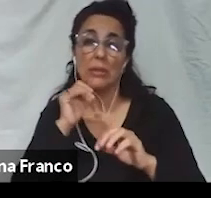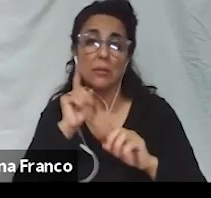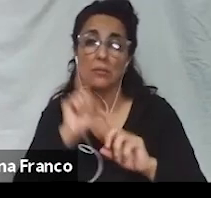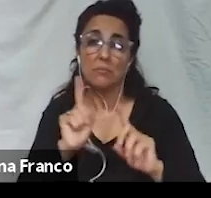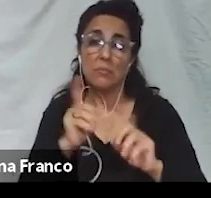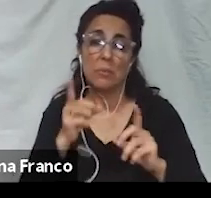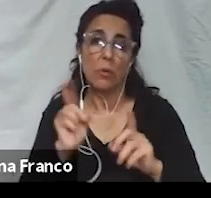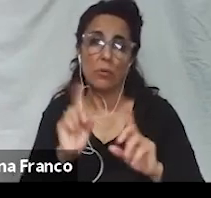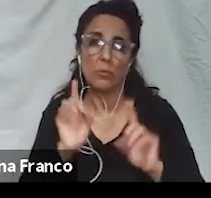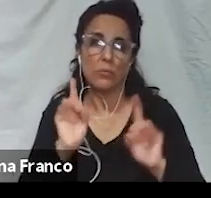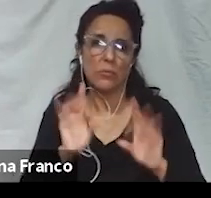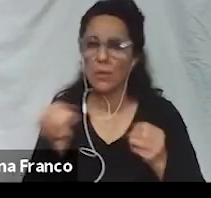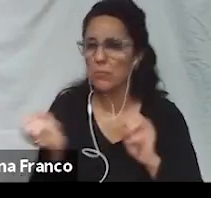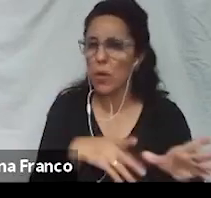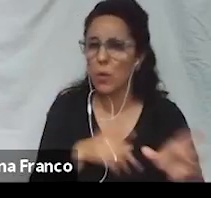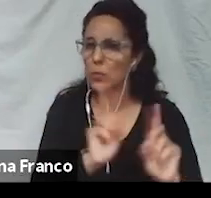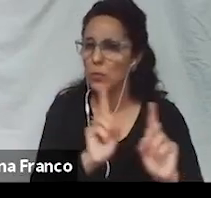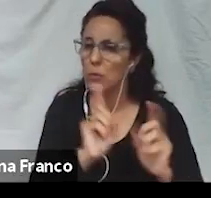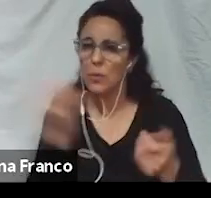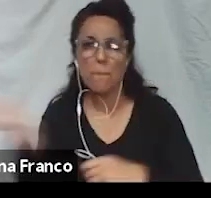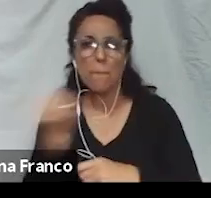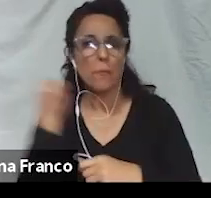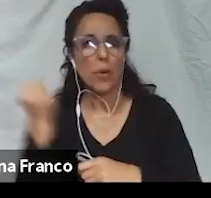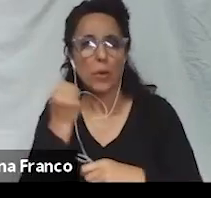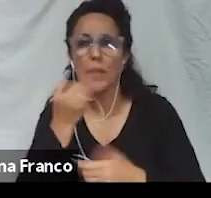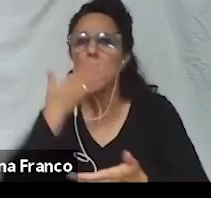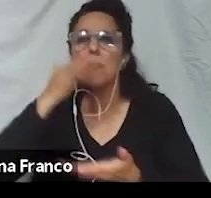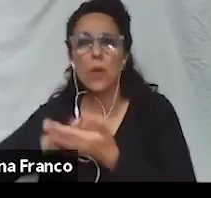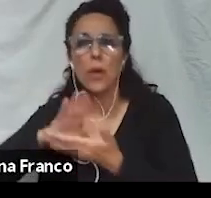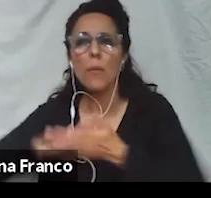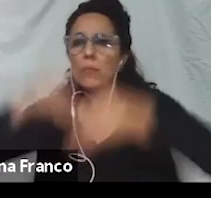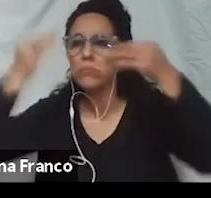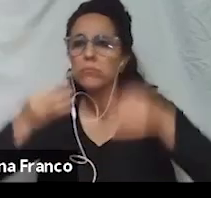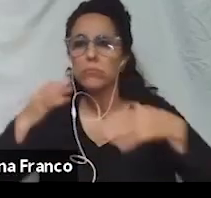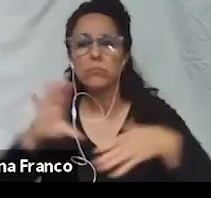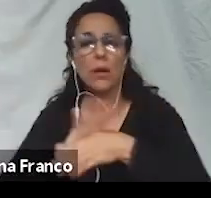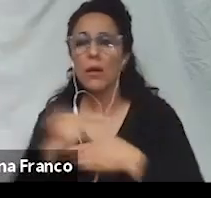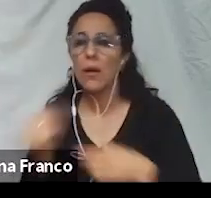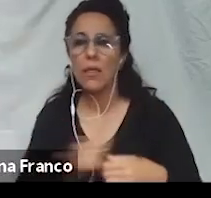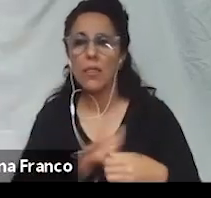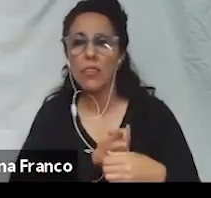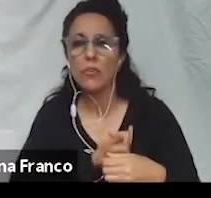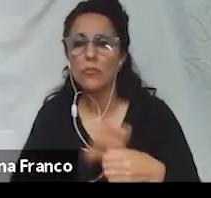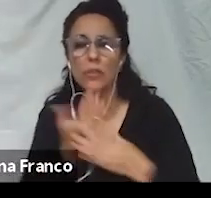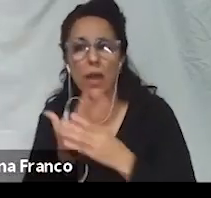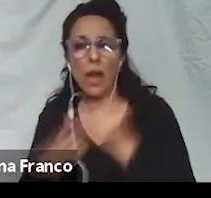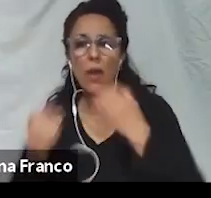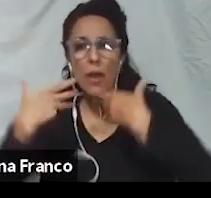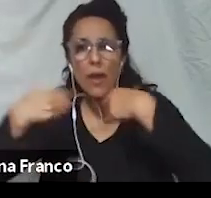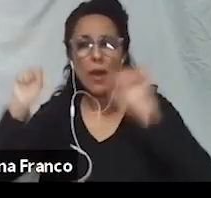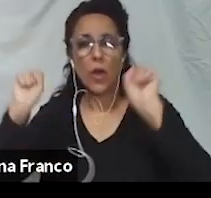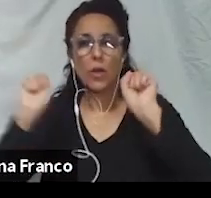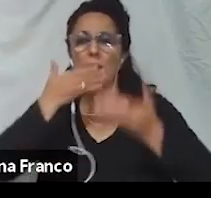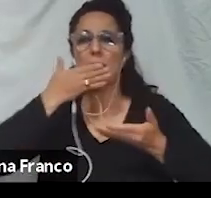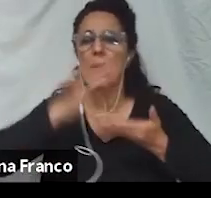muy útil a la hora de hacer la auditoría, que nosotros tengamos las pruebas concretas, dónde está el error en